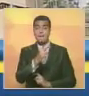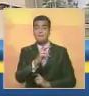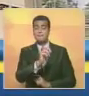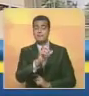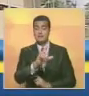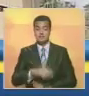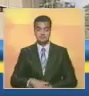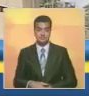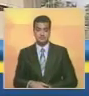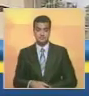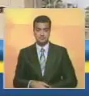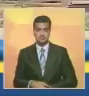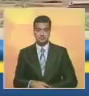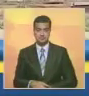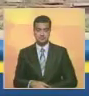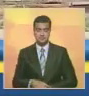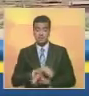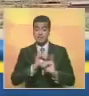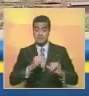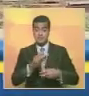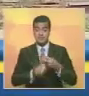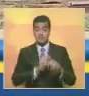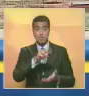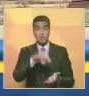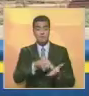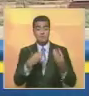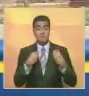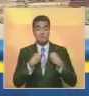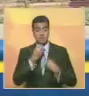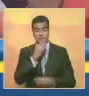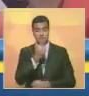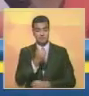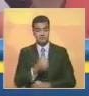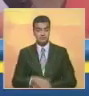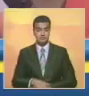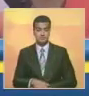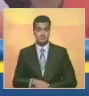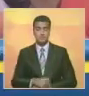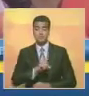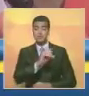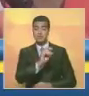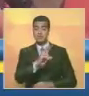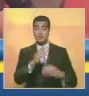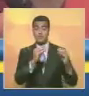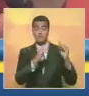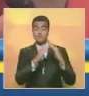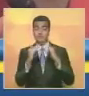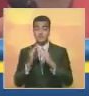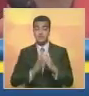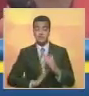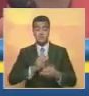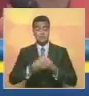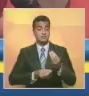del municipio de La Cañada de Urdaneta, donde ya se han otorgado 2.000 viviendas dignas. Son 102 viviendas que vamos a entregar,